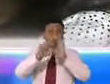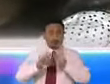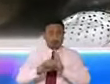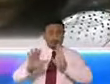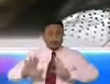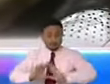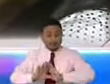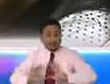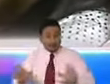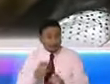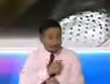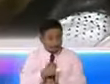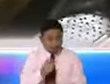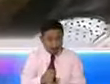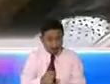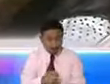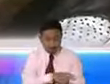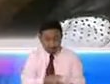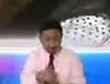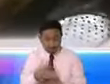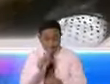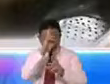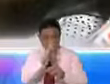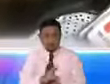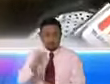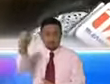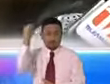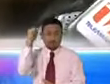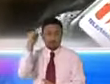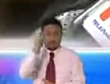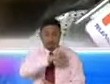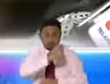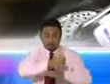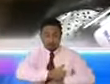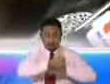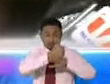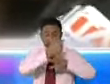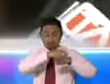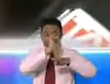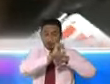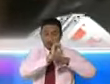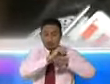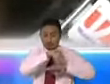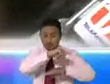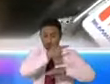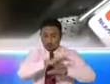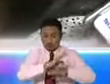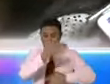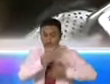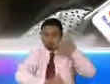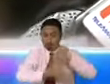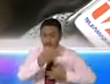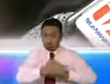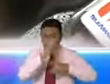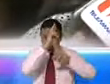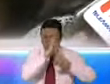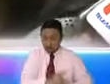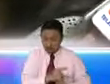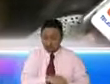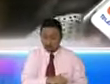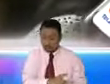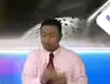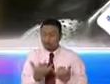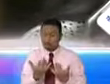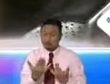presiones, actuando en derecho, la Corte Constitucional de nuestro país genera jurisprudencia. Esperamos que la